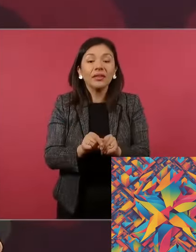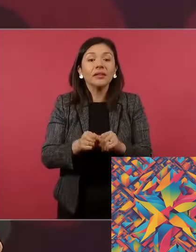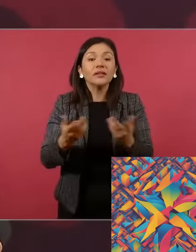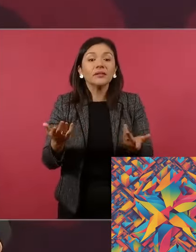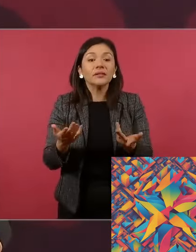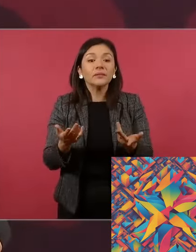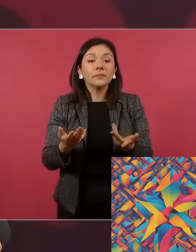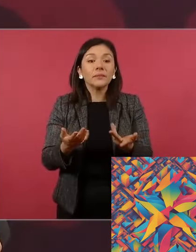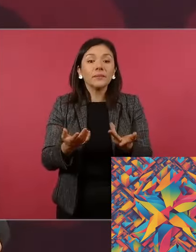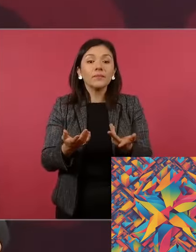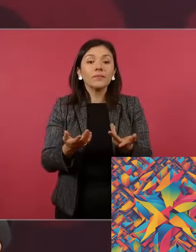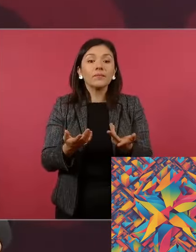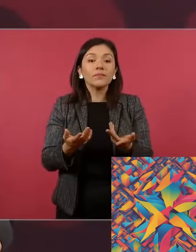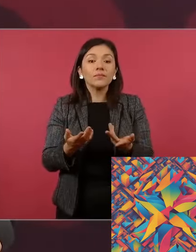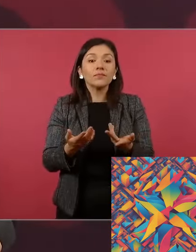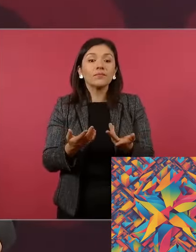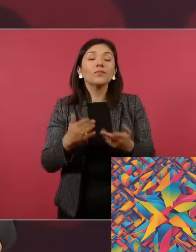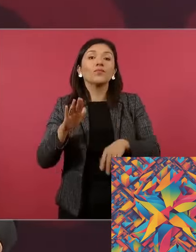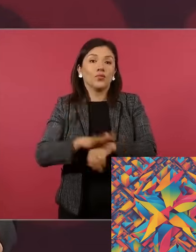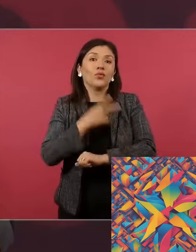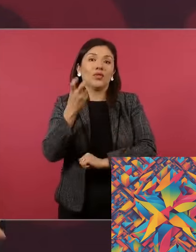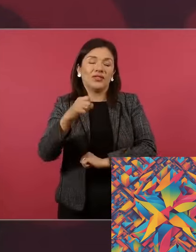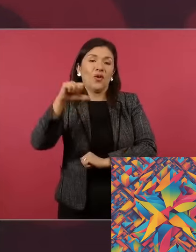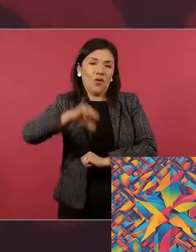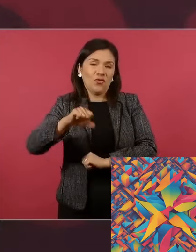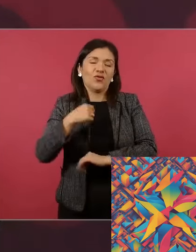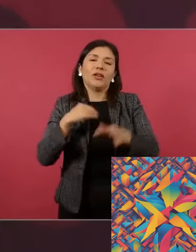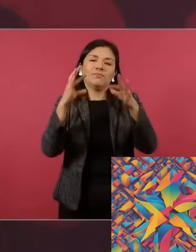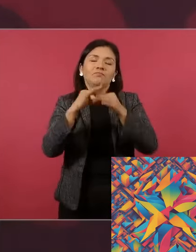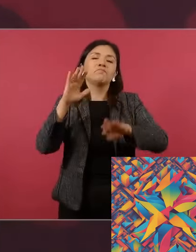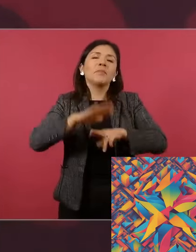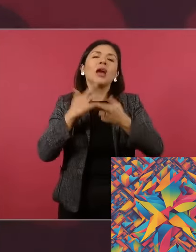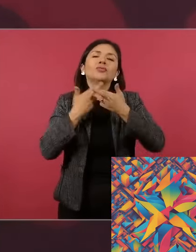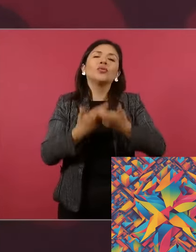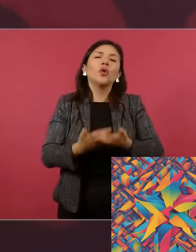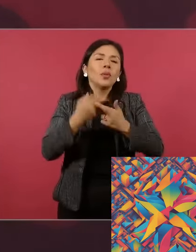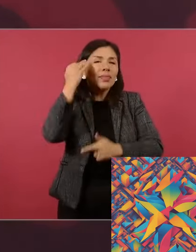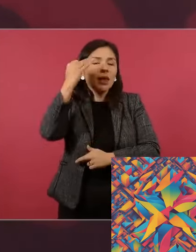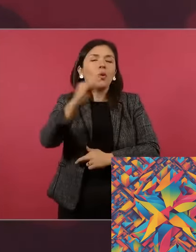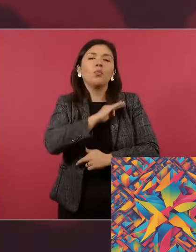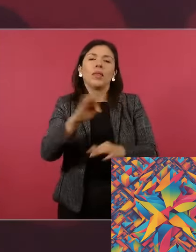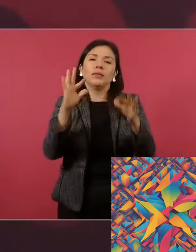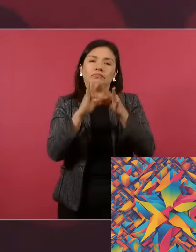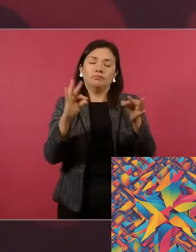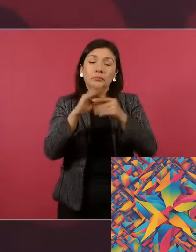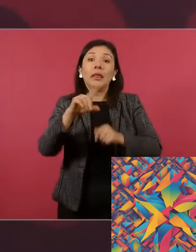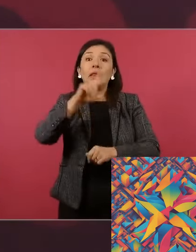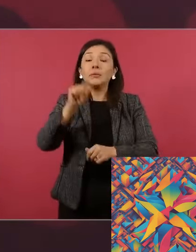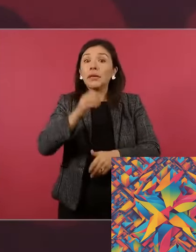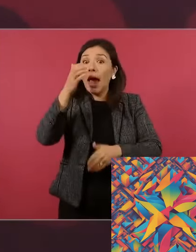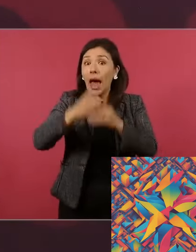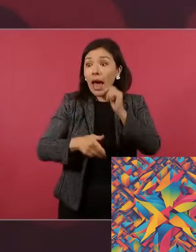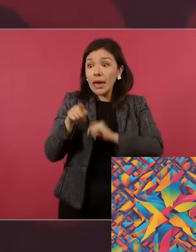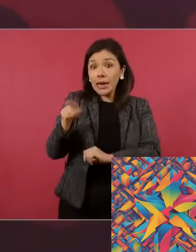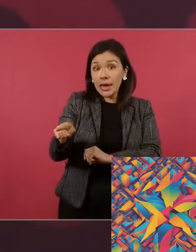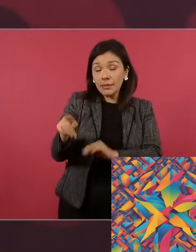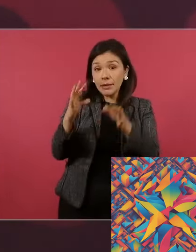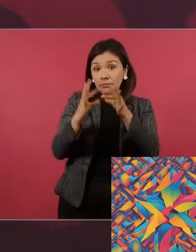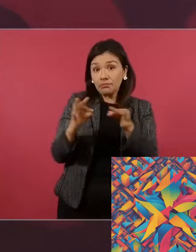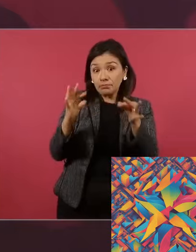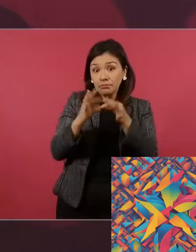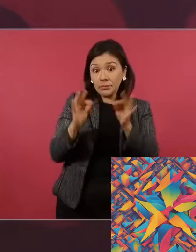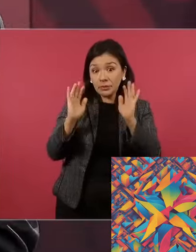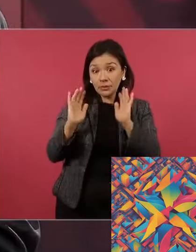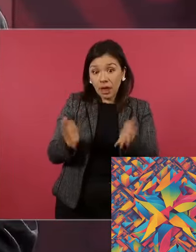verdad y exponerla al mundo. López Obrador, en su audio, no solo defendió el periodismo valiente, sino que también destacó el